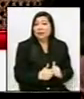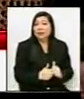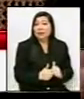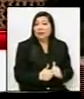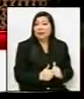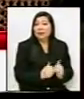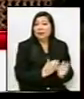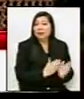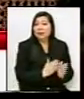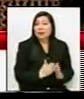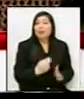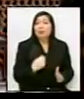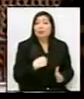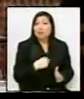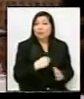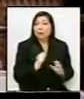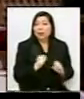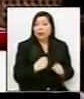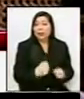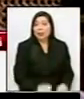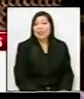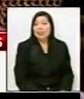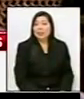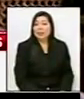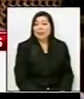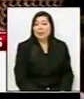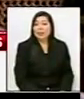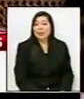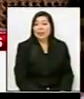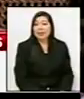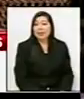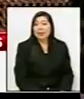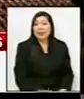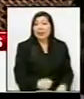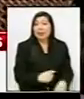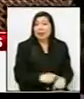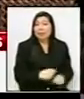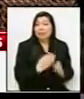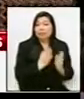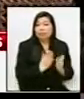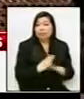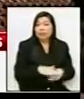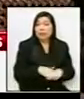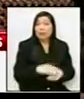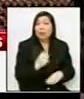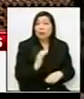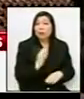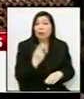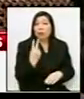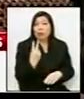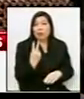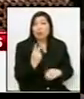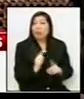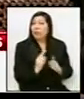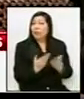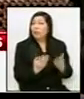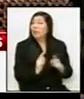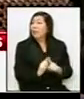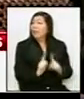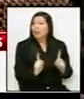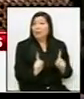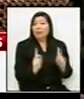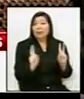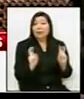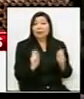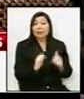la destitución, nosotros consideramos de que, al momento de terminar, de que son dos figuras distintas. El tema